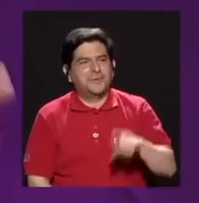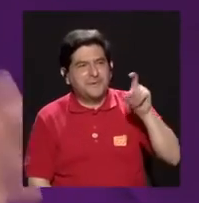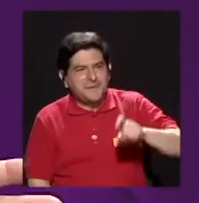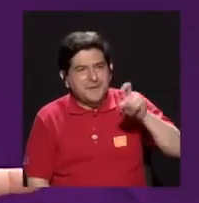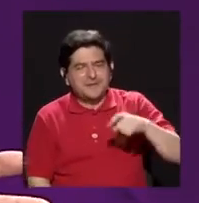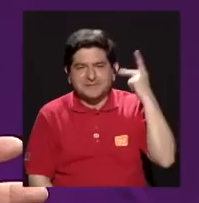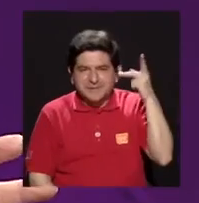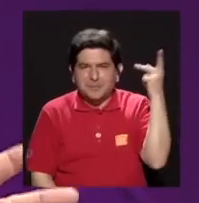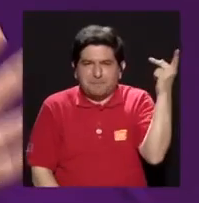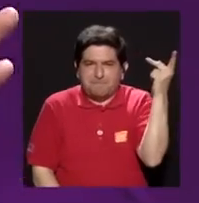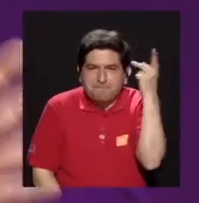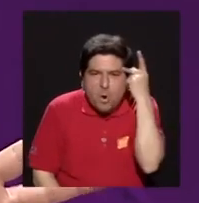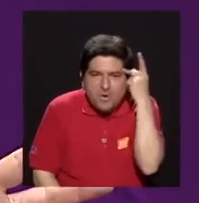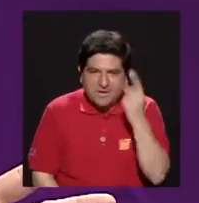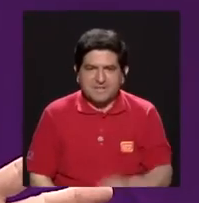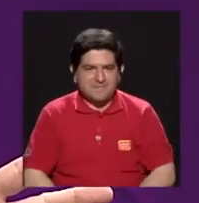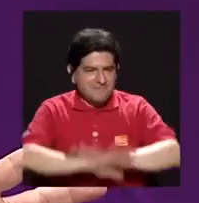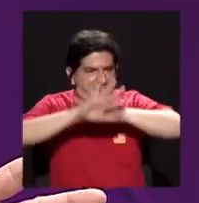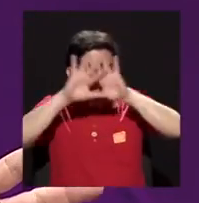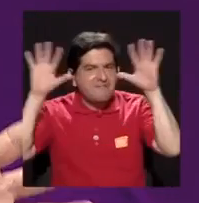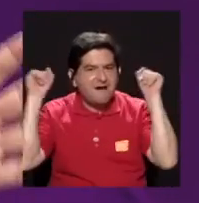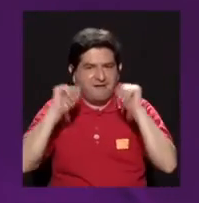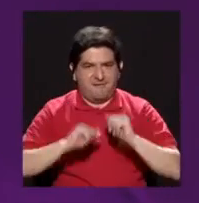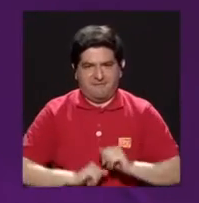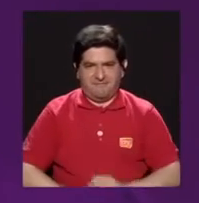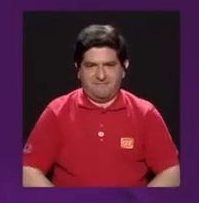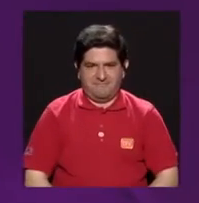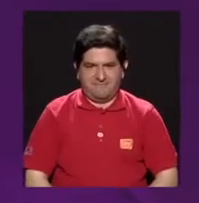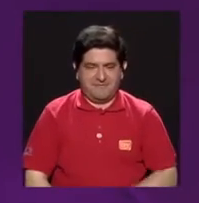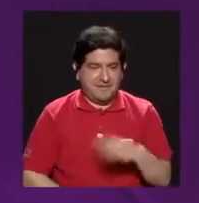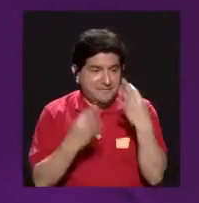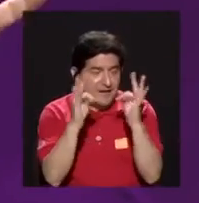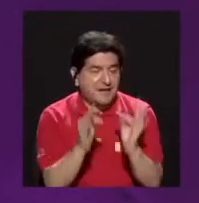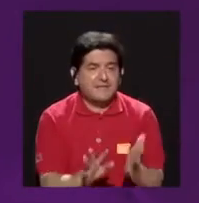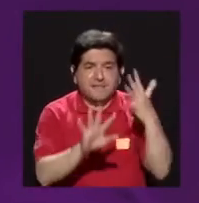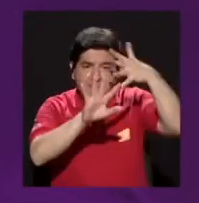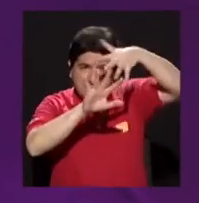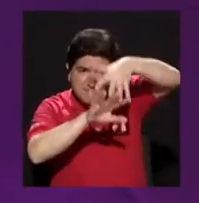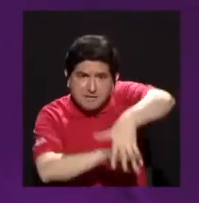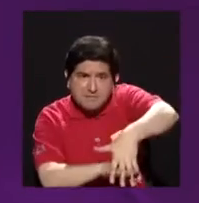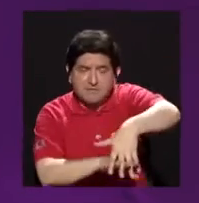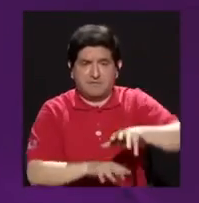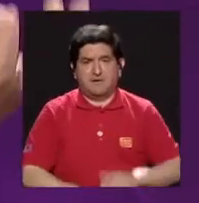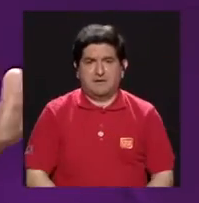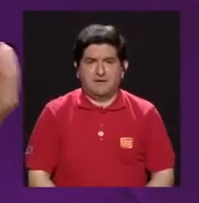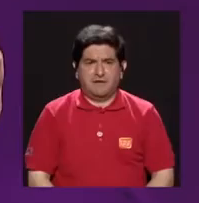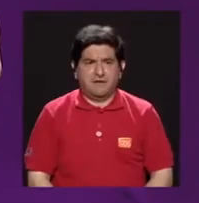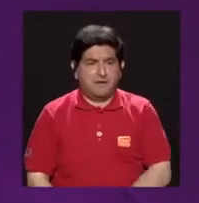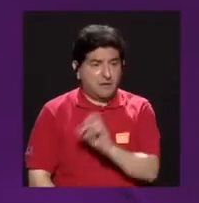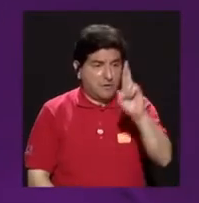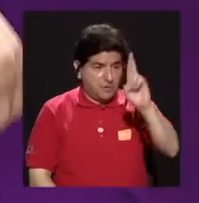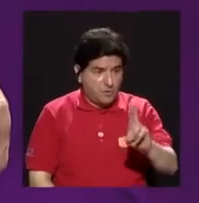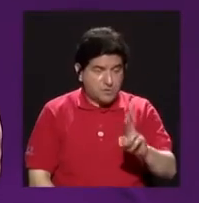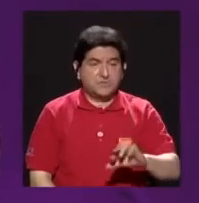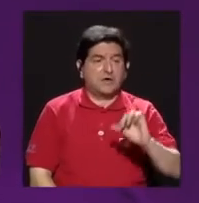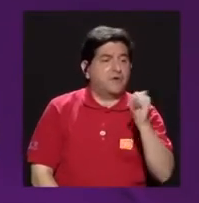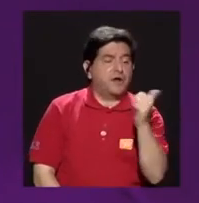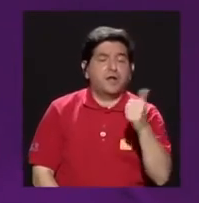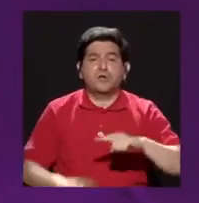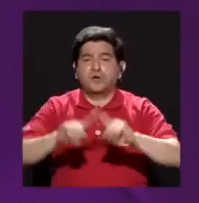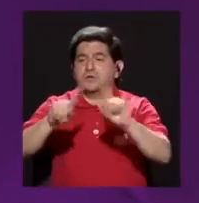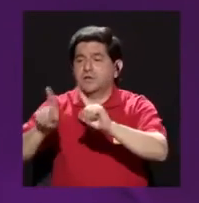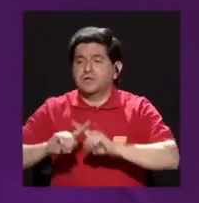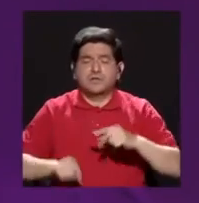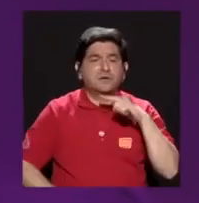una política mucho más clara, ¿verdad?, de integración de Costa Rica de con otras